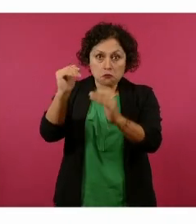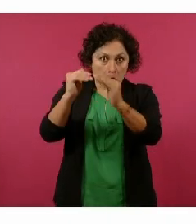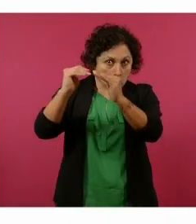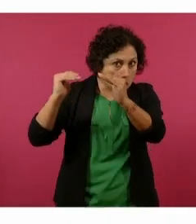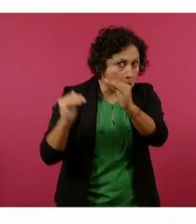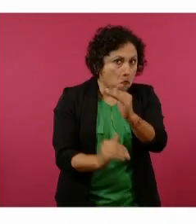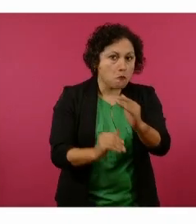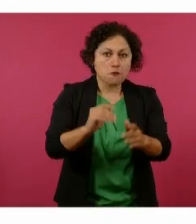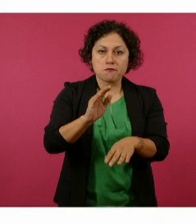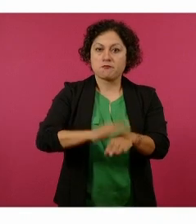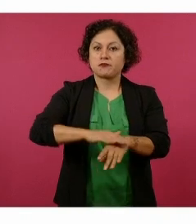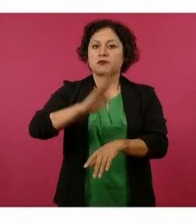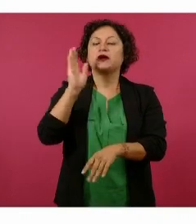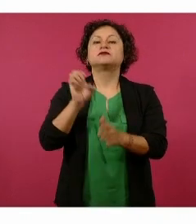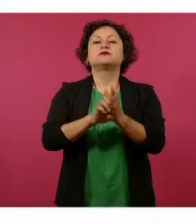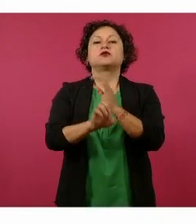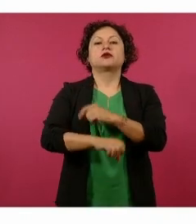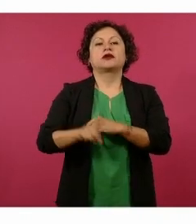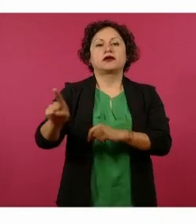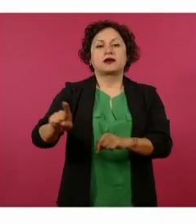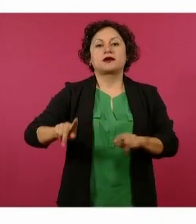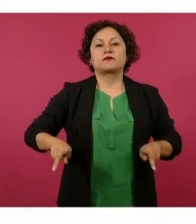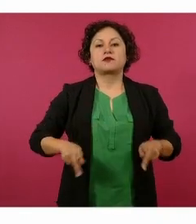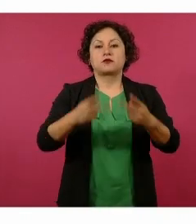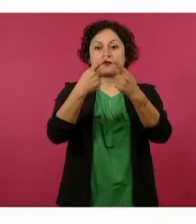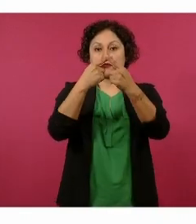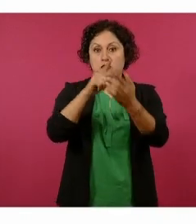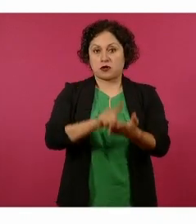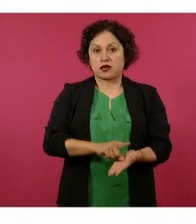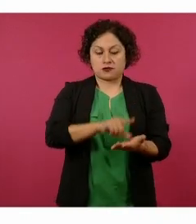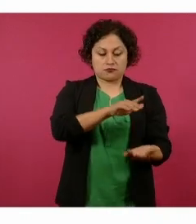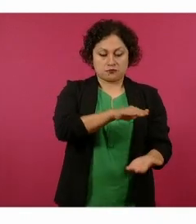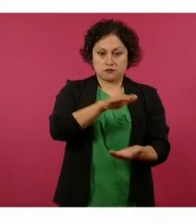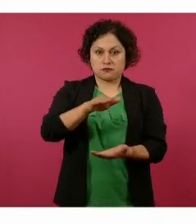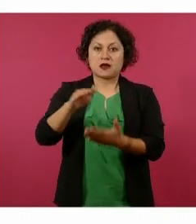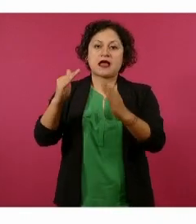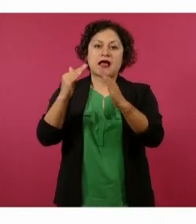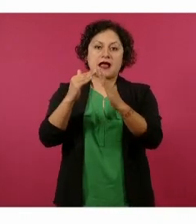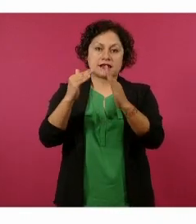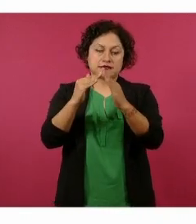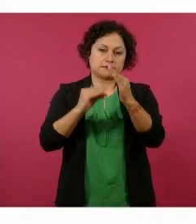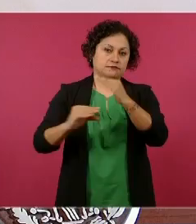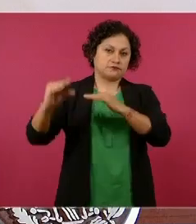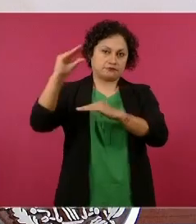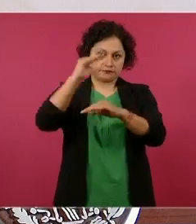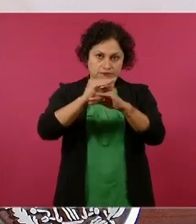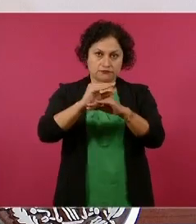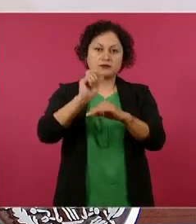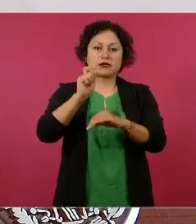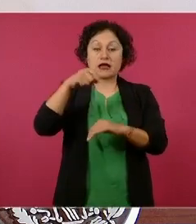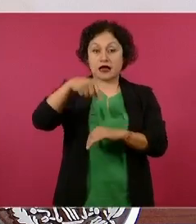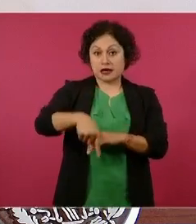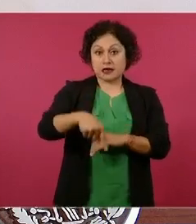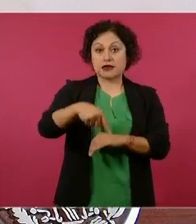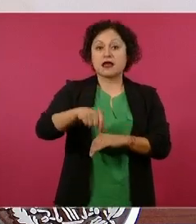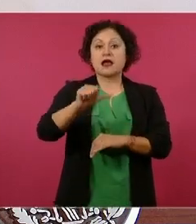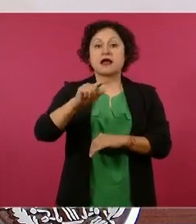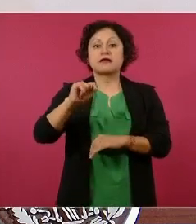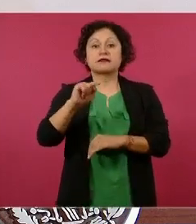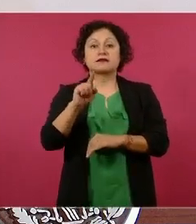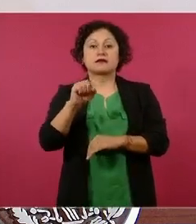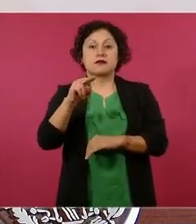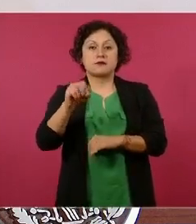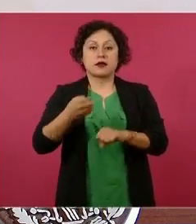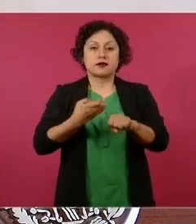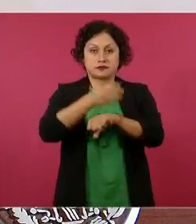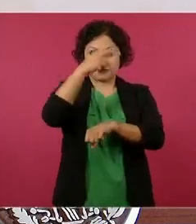región. En el caso del gas que se vende por litro, el gas estacionario, nos encontramos aquí en Atizapán, Estado de México, con